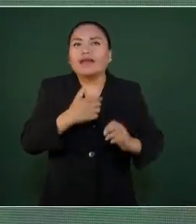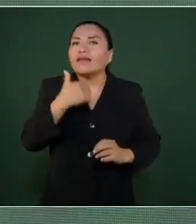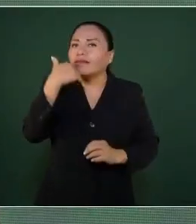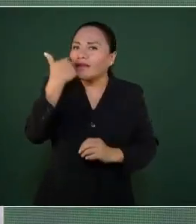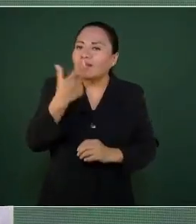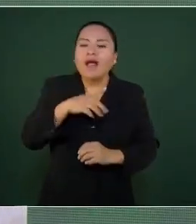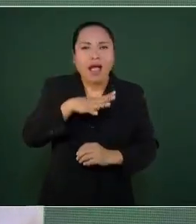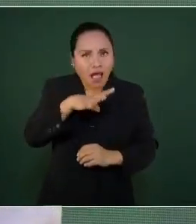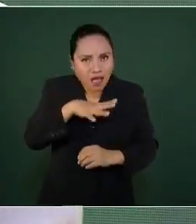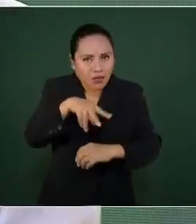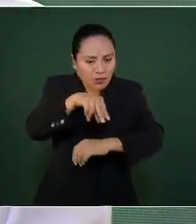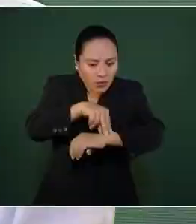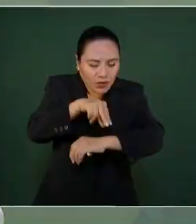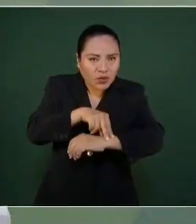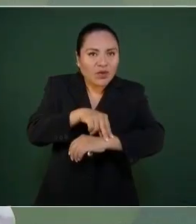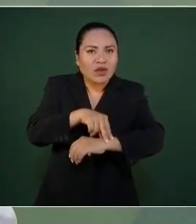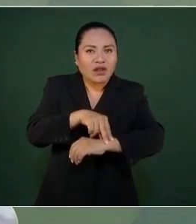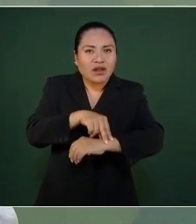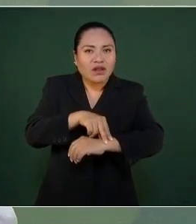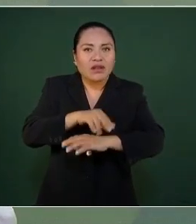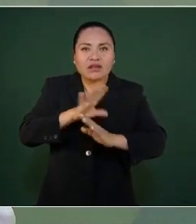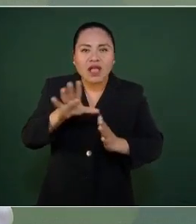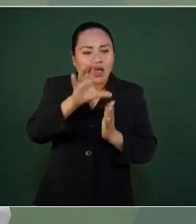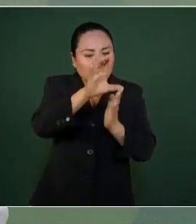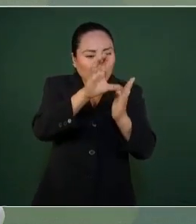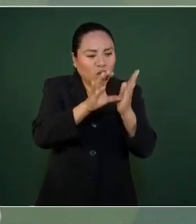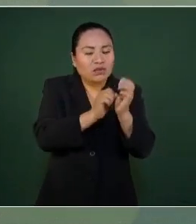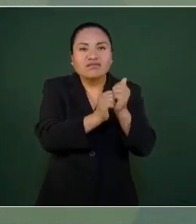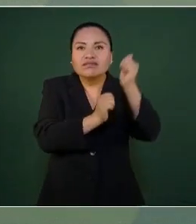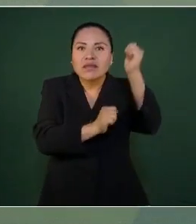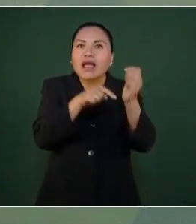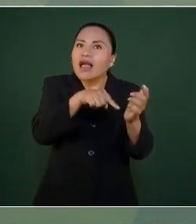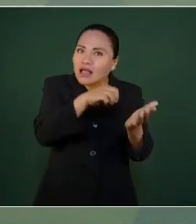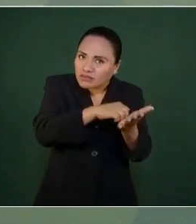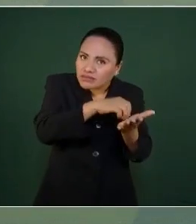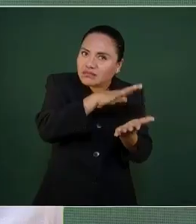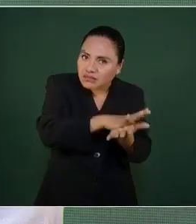Se garantice lo que ya está en la Constitución